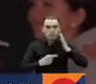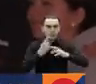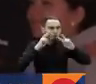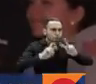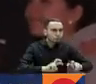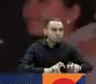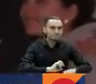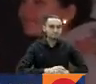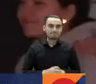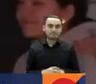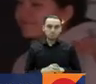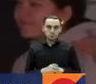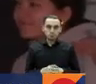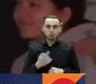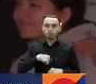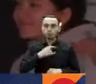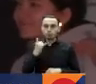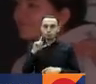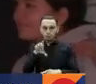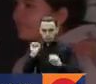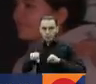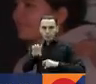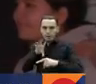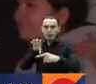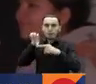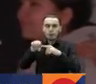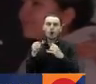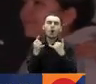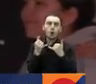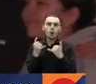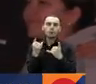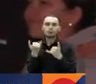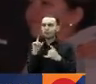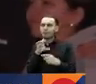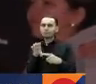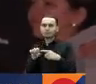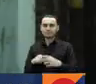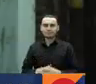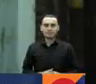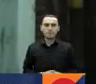investigación, pues pudo dar con el resultado del hallazgo de Blue.